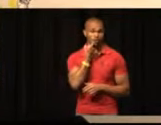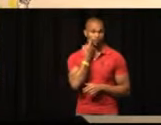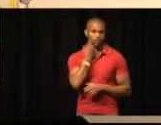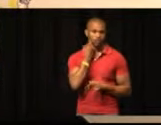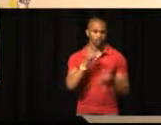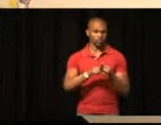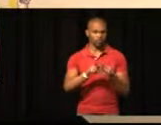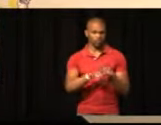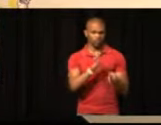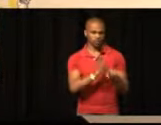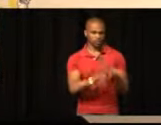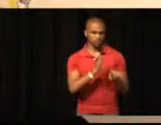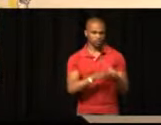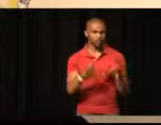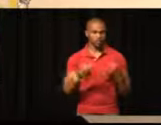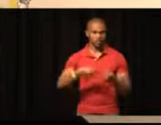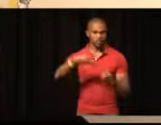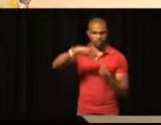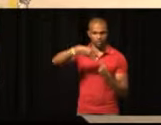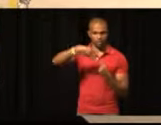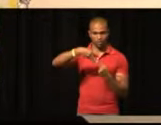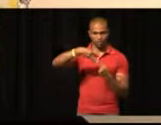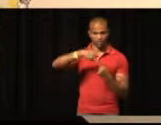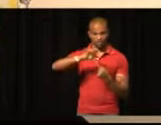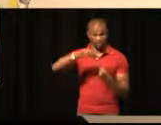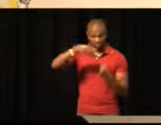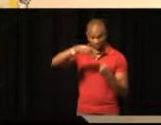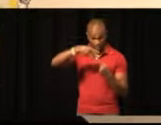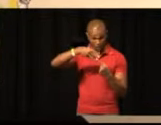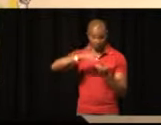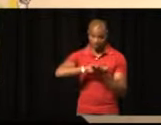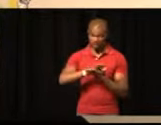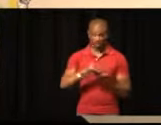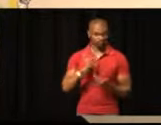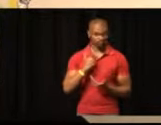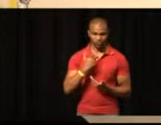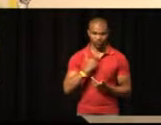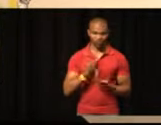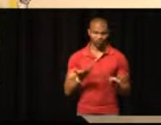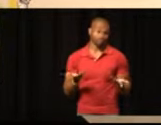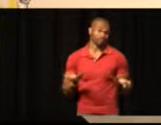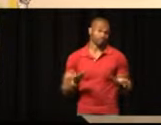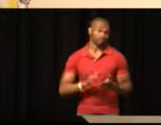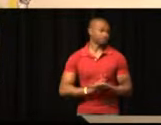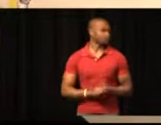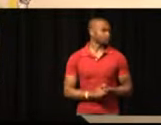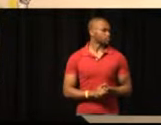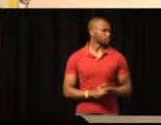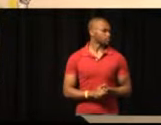solamente fue fish porque las patatas fritas tenían que ser de la McDonald's. Caso contrario, no podían ser.